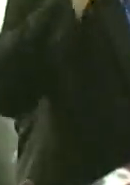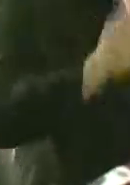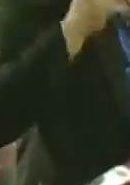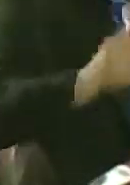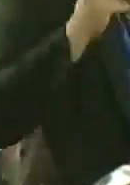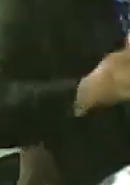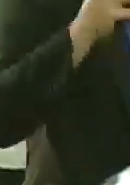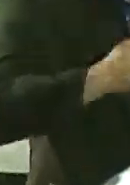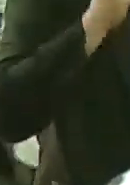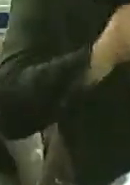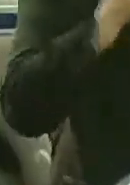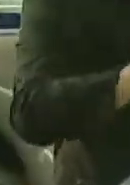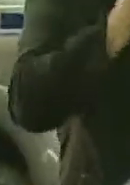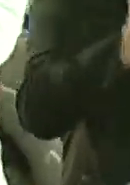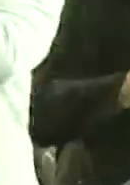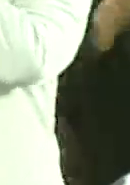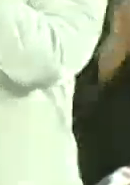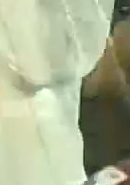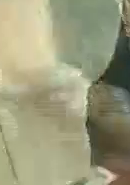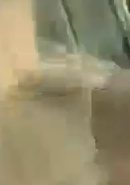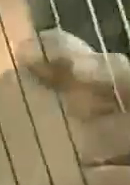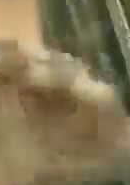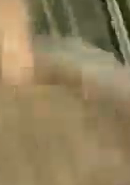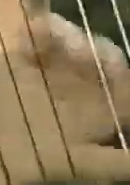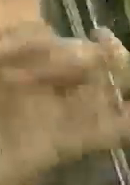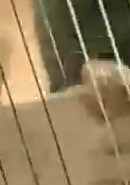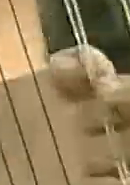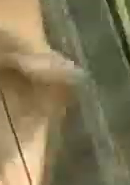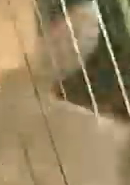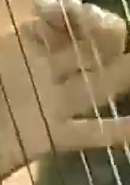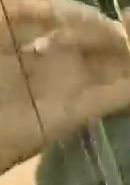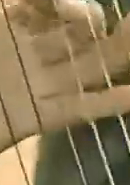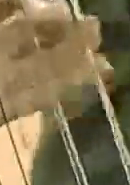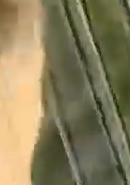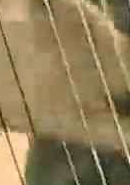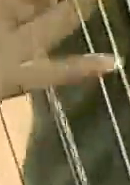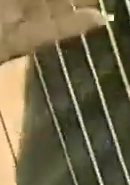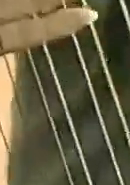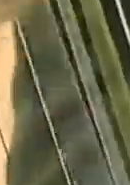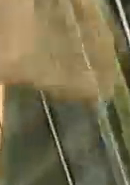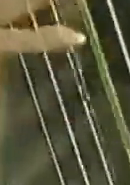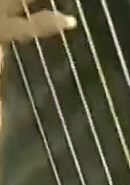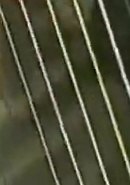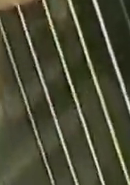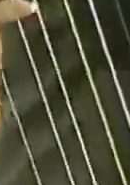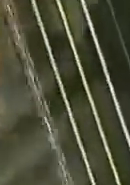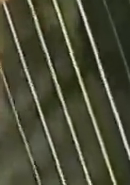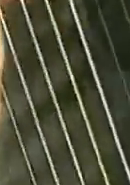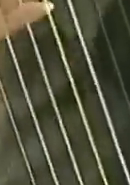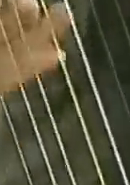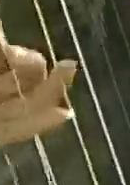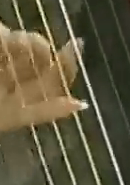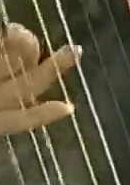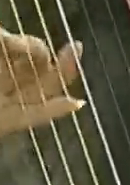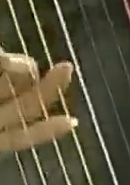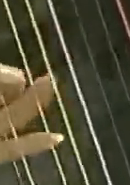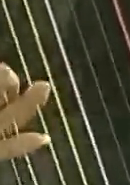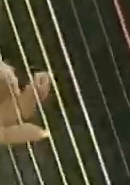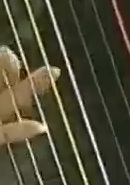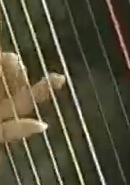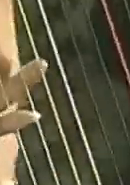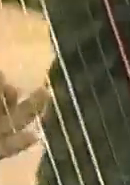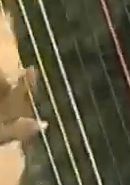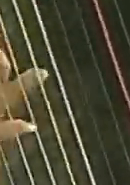para vencer al enemigo. Y en esta oportunidad le diría a quien me dirijo, es enemigo de